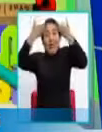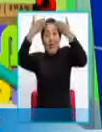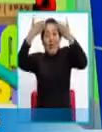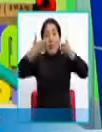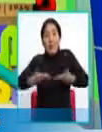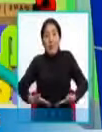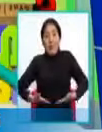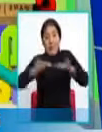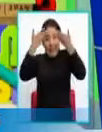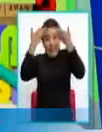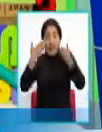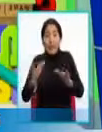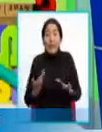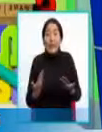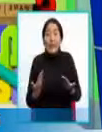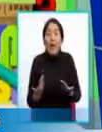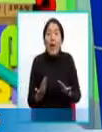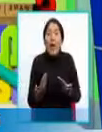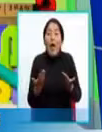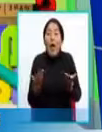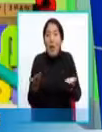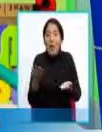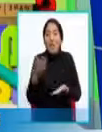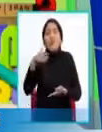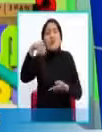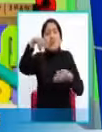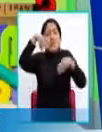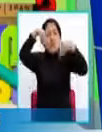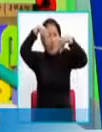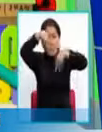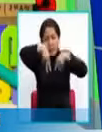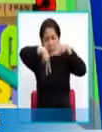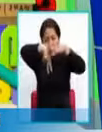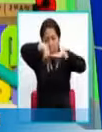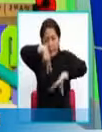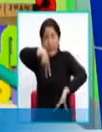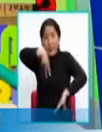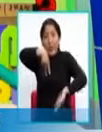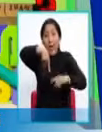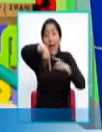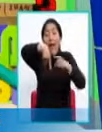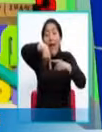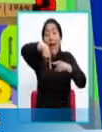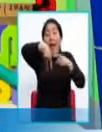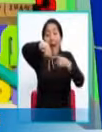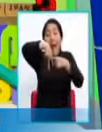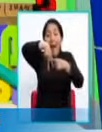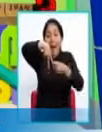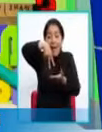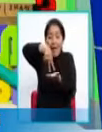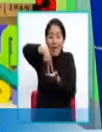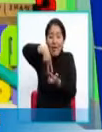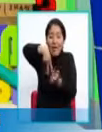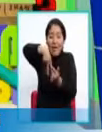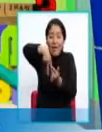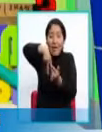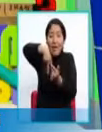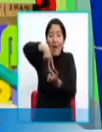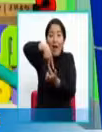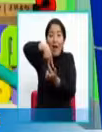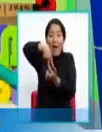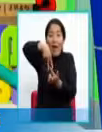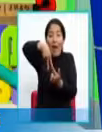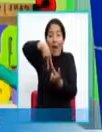inicial, que está tratando de aprender a leer, a escribir, a hacer ciertas operaciones mentales que se